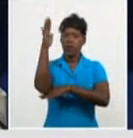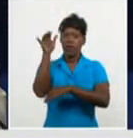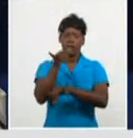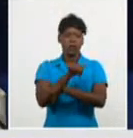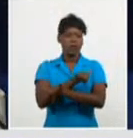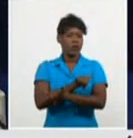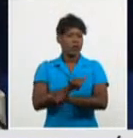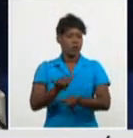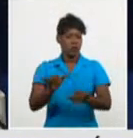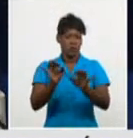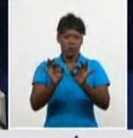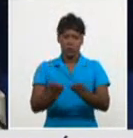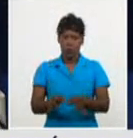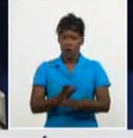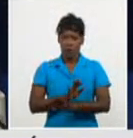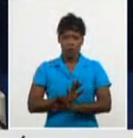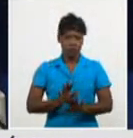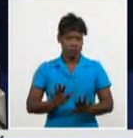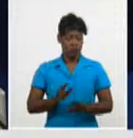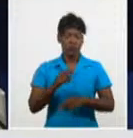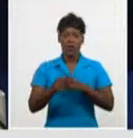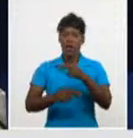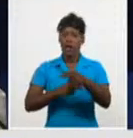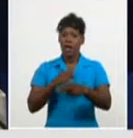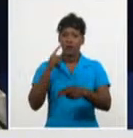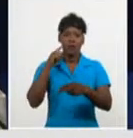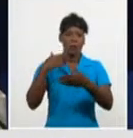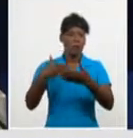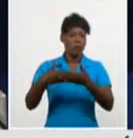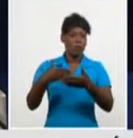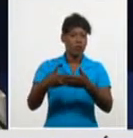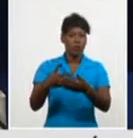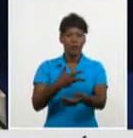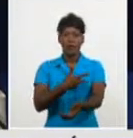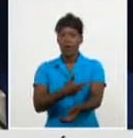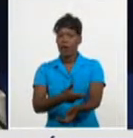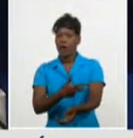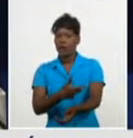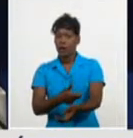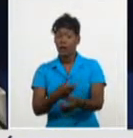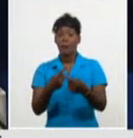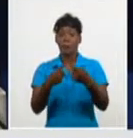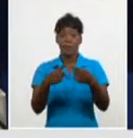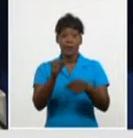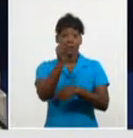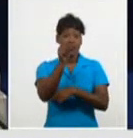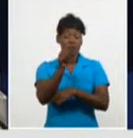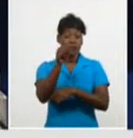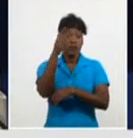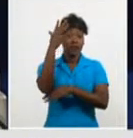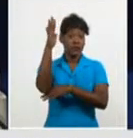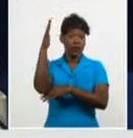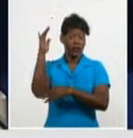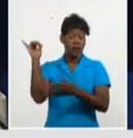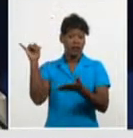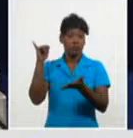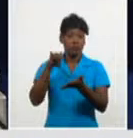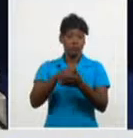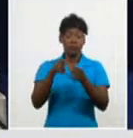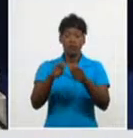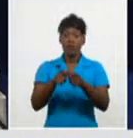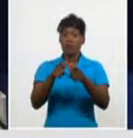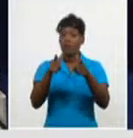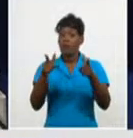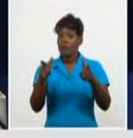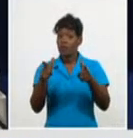que cualquier persona que viva en nuestro país. Claro, en el viajero, acuérdense que el mayor porciento viene, por no